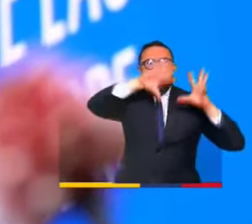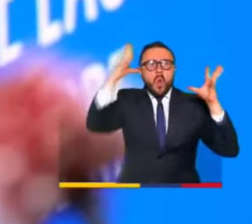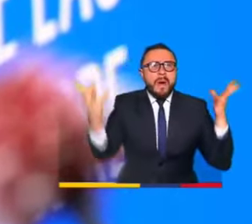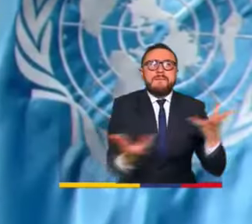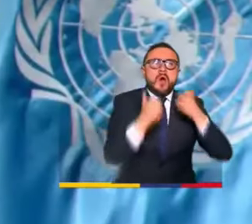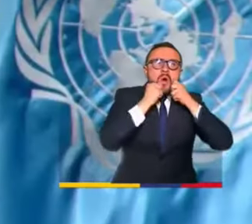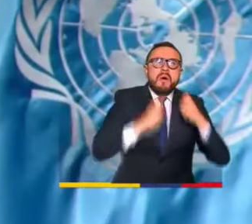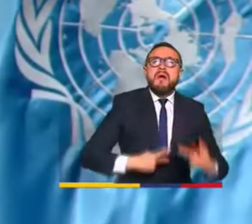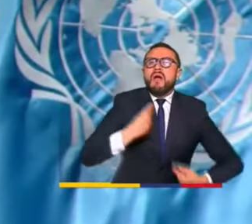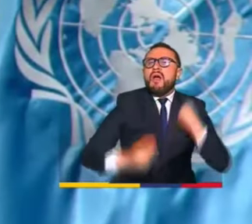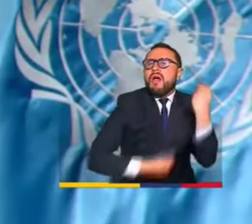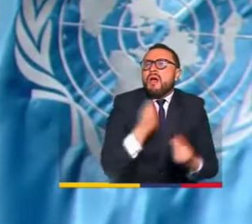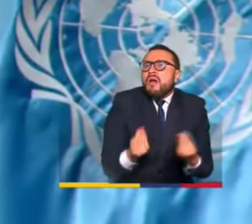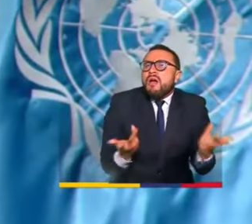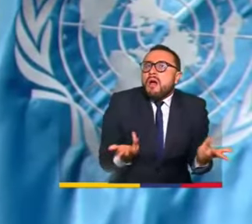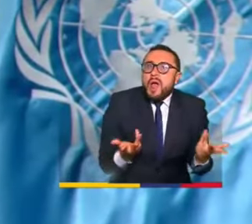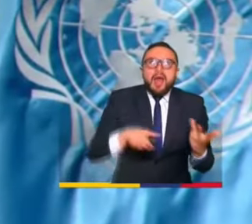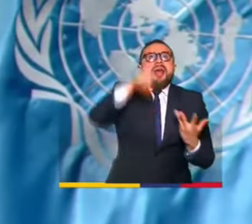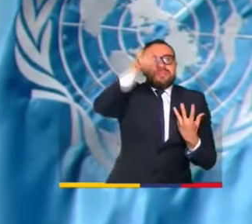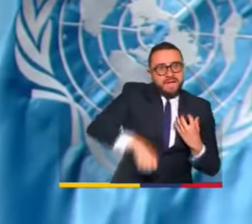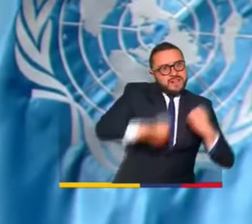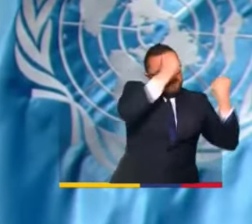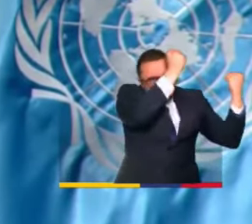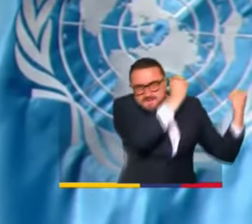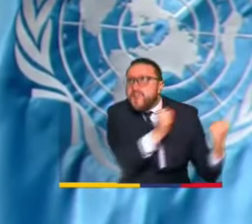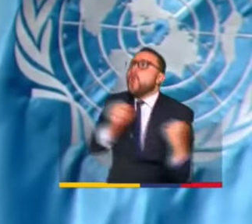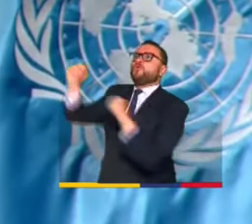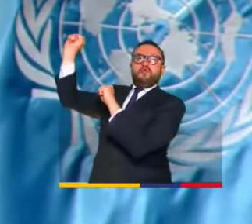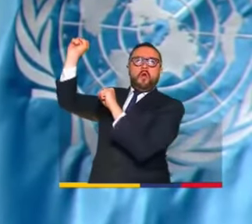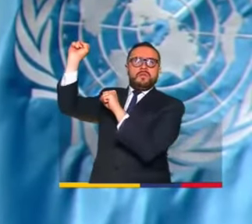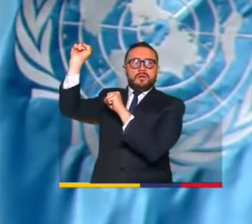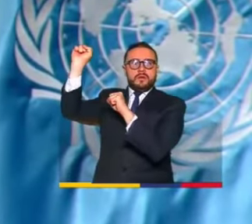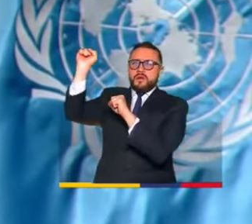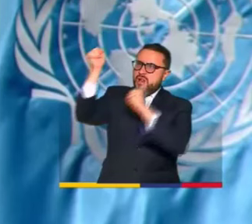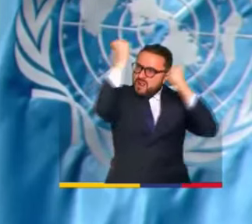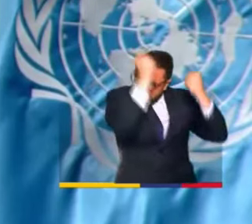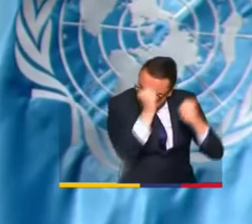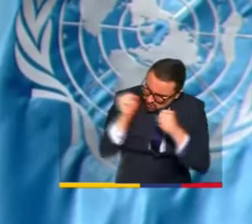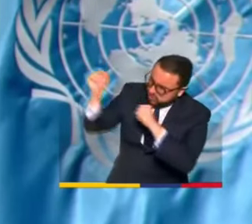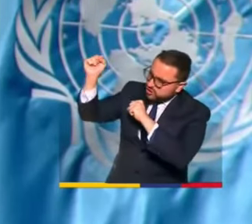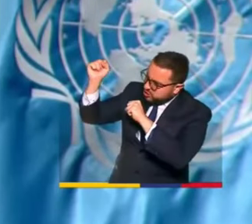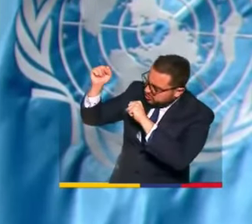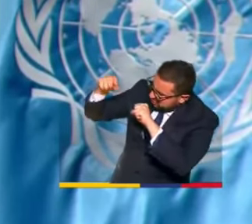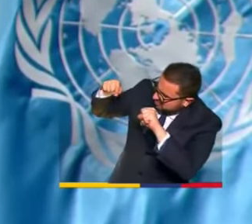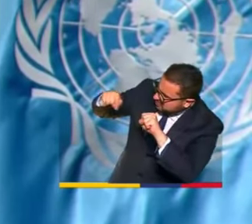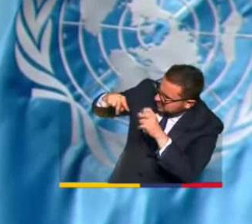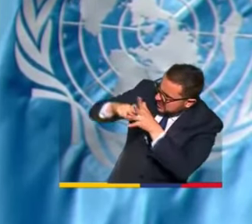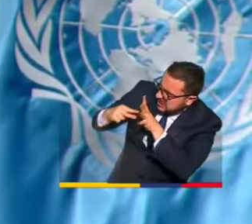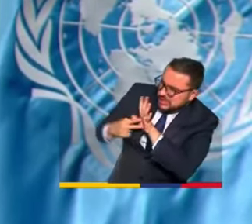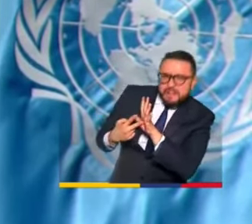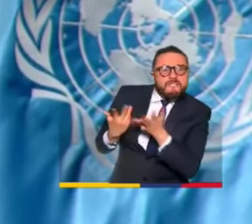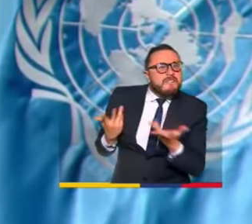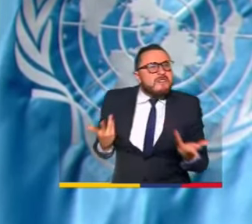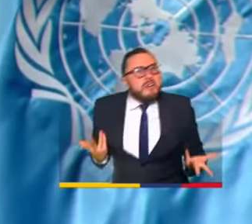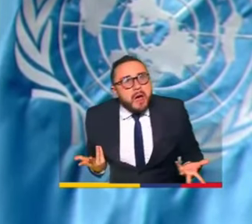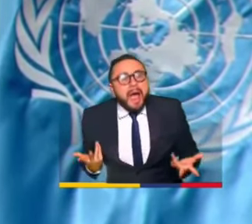humanidad. La bandera revolucionaria hoy se llama vida.